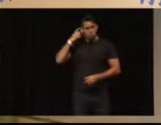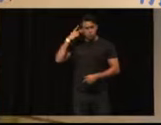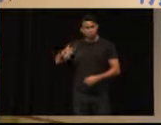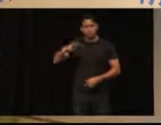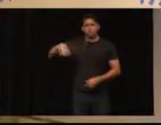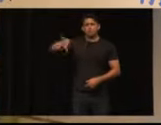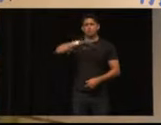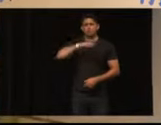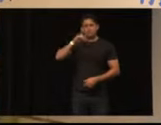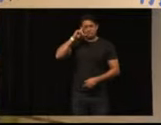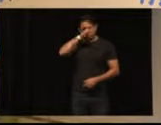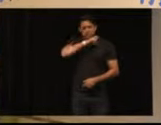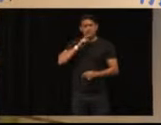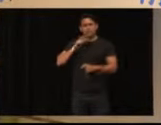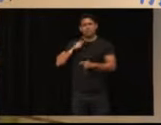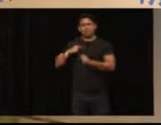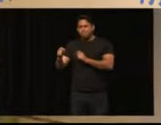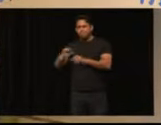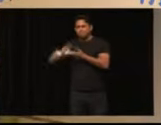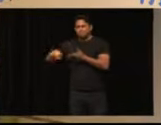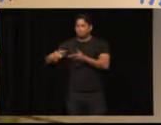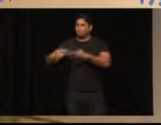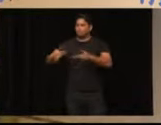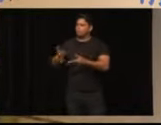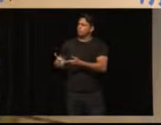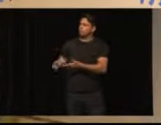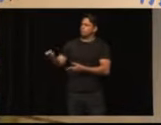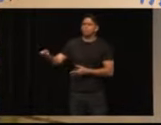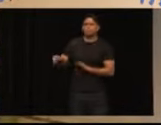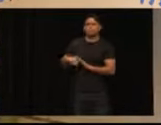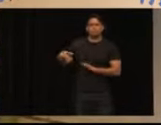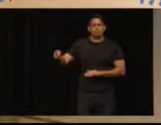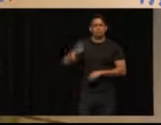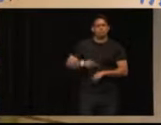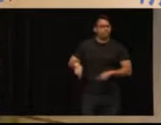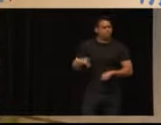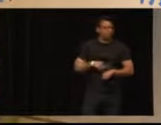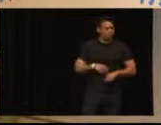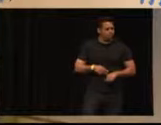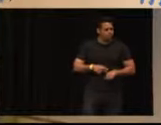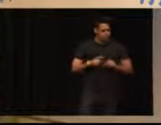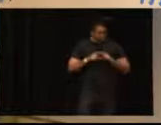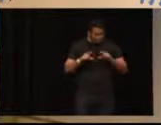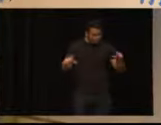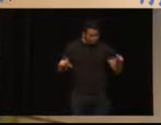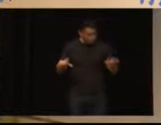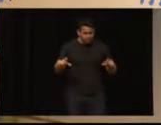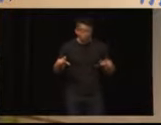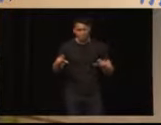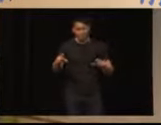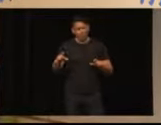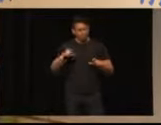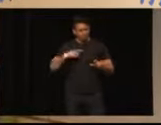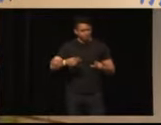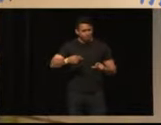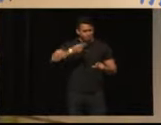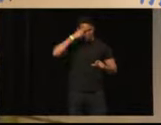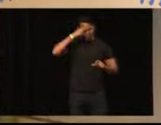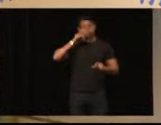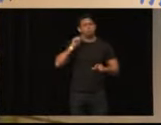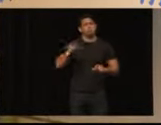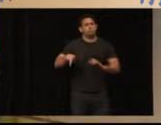fútbol y lo que le restó al país luego del mundial de fútbol. La frase para mí fue marcante, vino de la ministra de